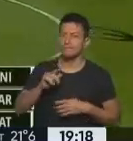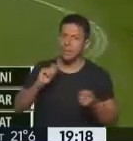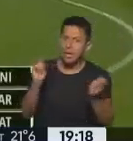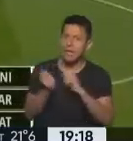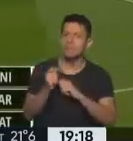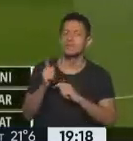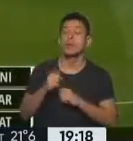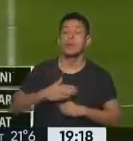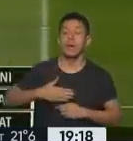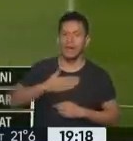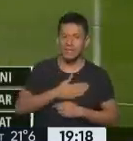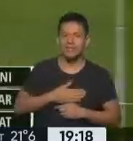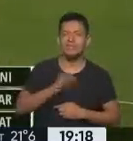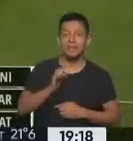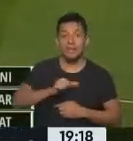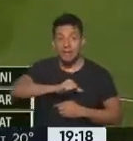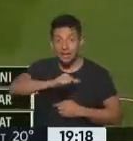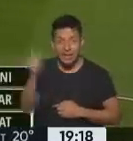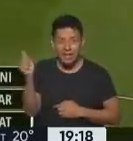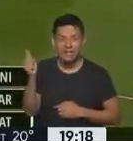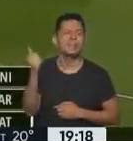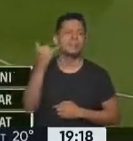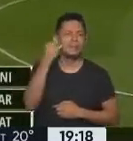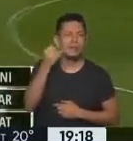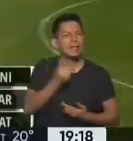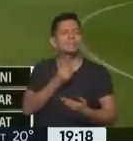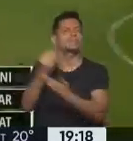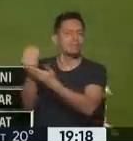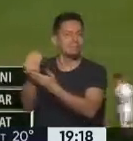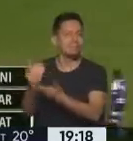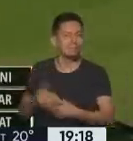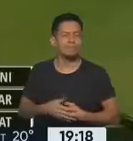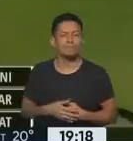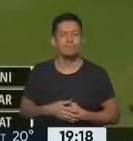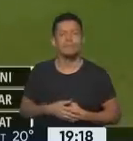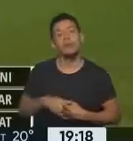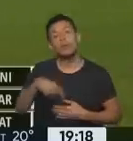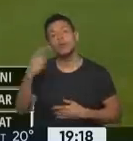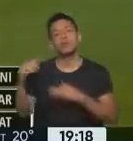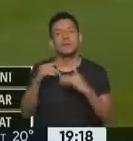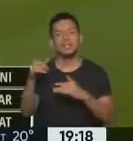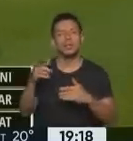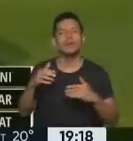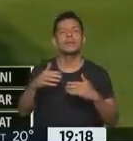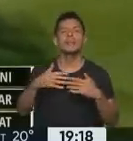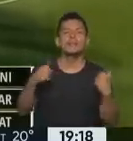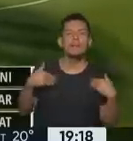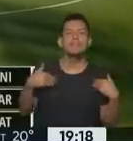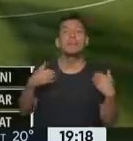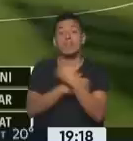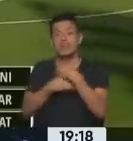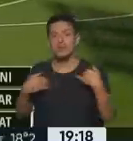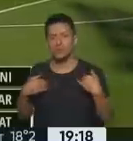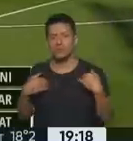donde Argentinos, sabiendo que ganando su partido, ya estaba dentro de la clasificación. Y acá vemos el otro partido, el de Gimnasia contra Newell's. Newell's,